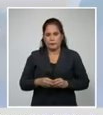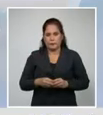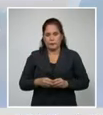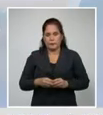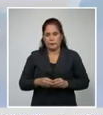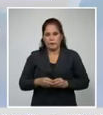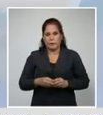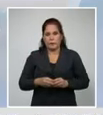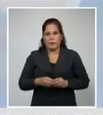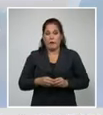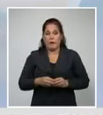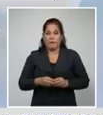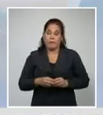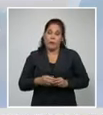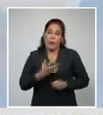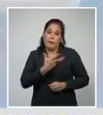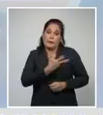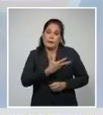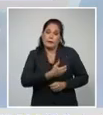Lamentablemente,